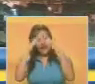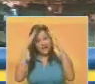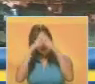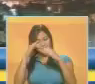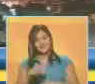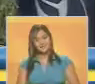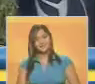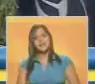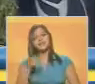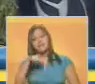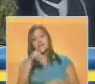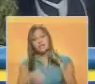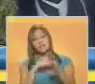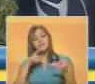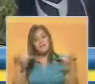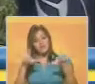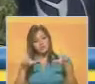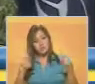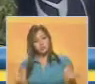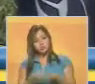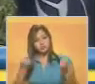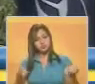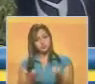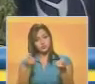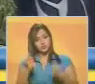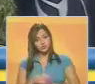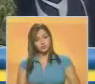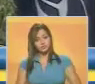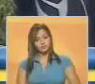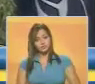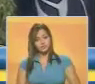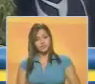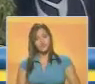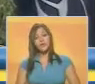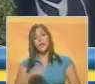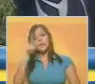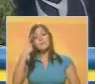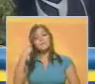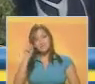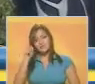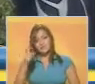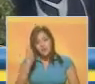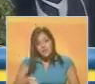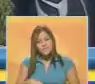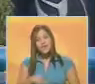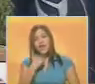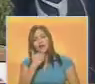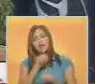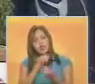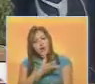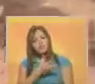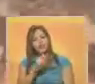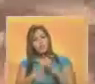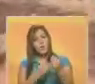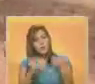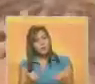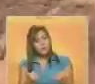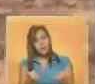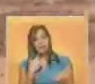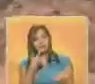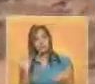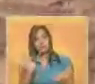como asegura la televisión saudí al área al arabiya ni precisa ningún otro detalle del desarrollo actual de la